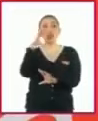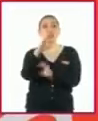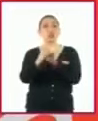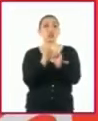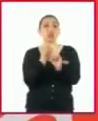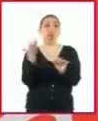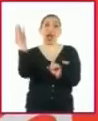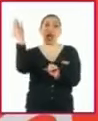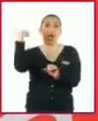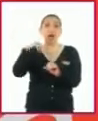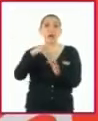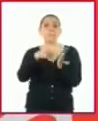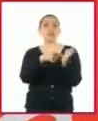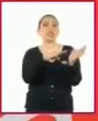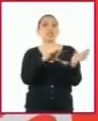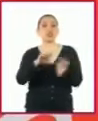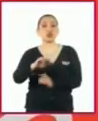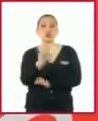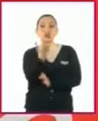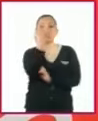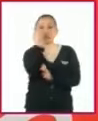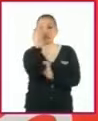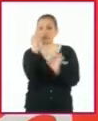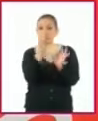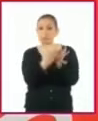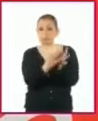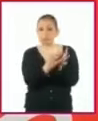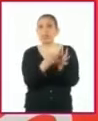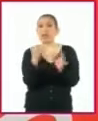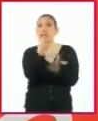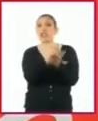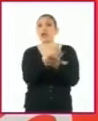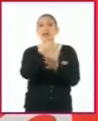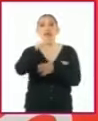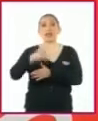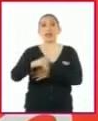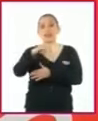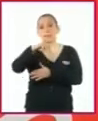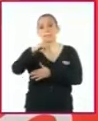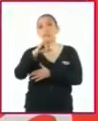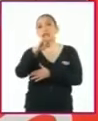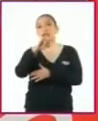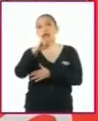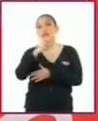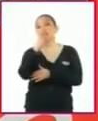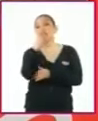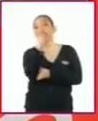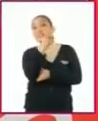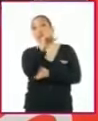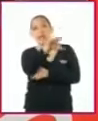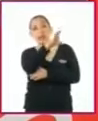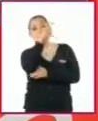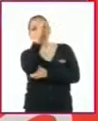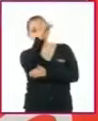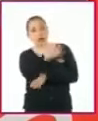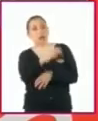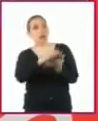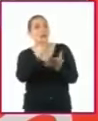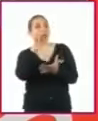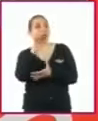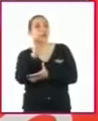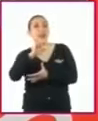500 años, en 1512 para ser exactos, en la ciudad italiana de Milán. Se dice que es el retrato de la esposa